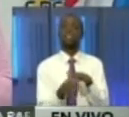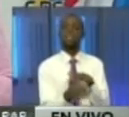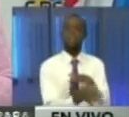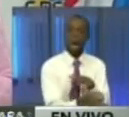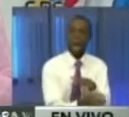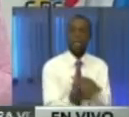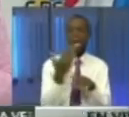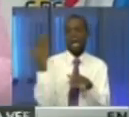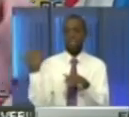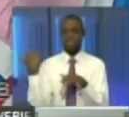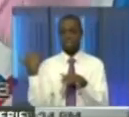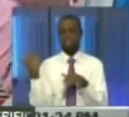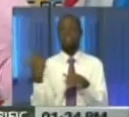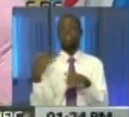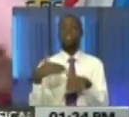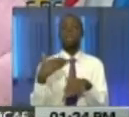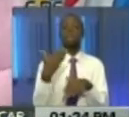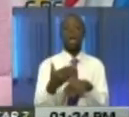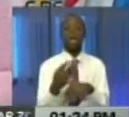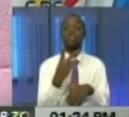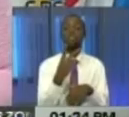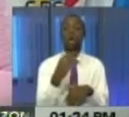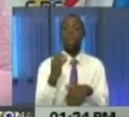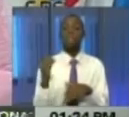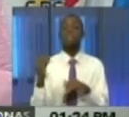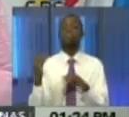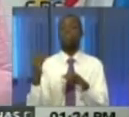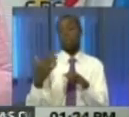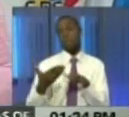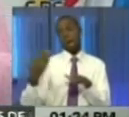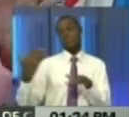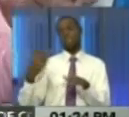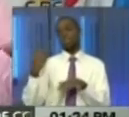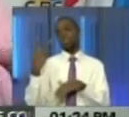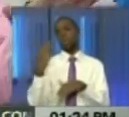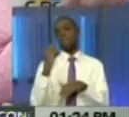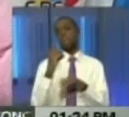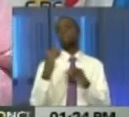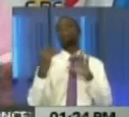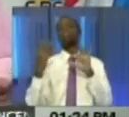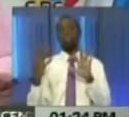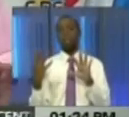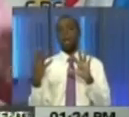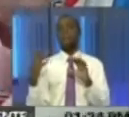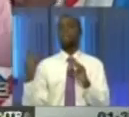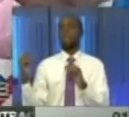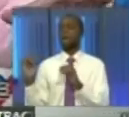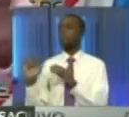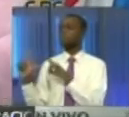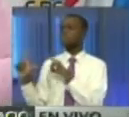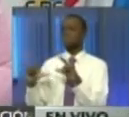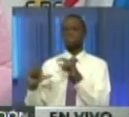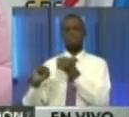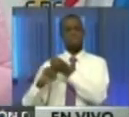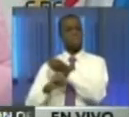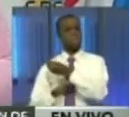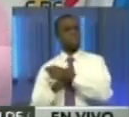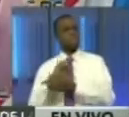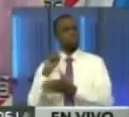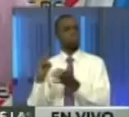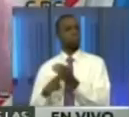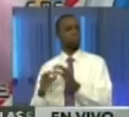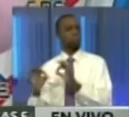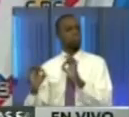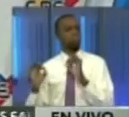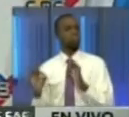en el año 2009 contábamos ya con una capacidad instalada. Nada más que